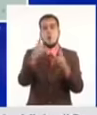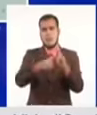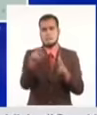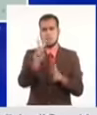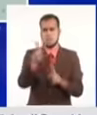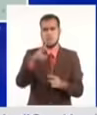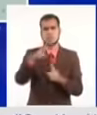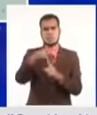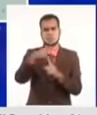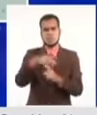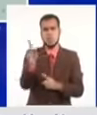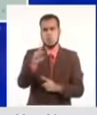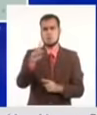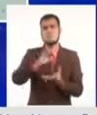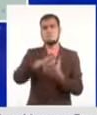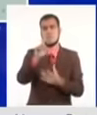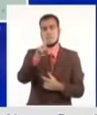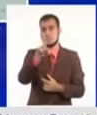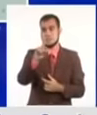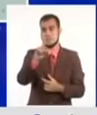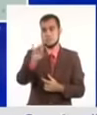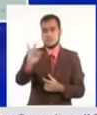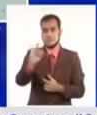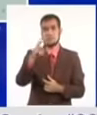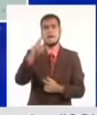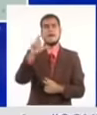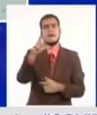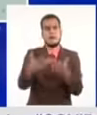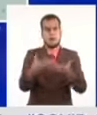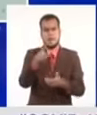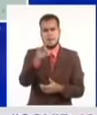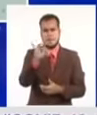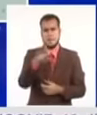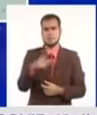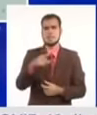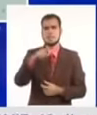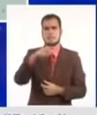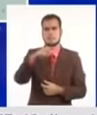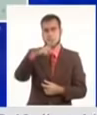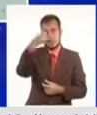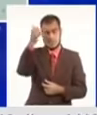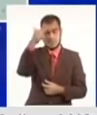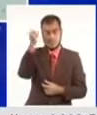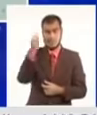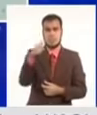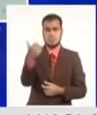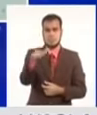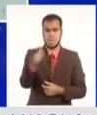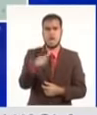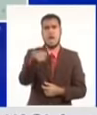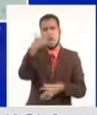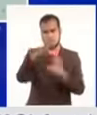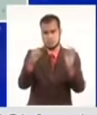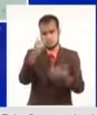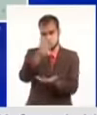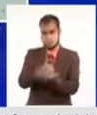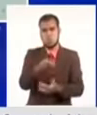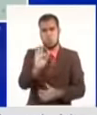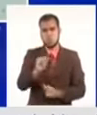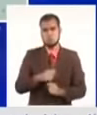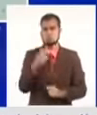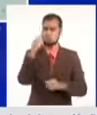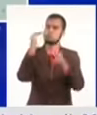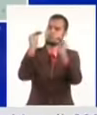17, Candelaria 15, San Antonio de los Baños 10 y Artemisa 8. Y como pueden ver también